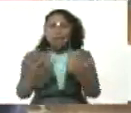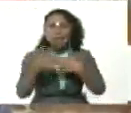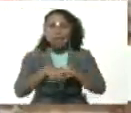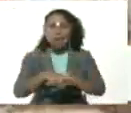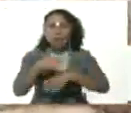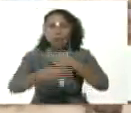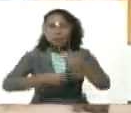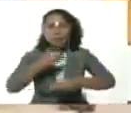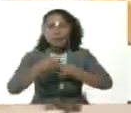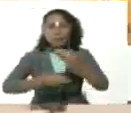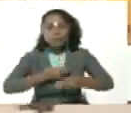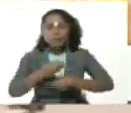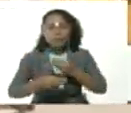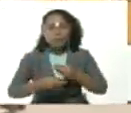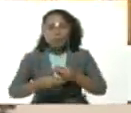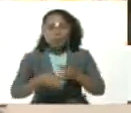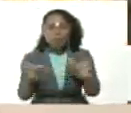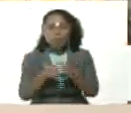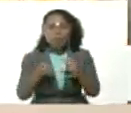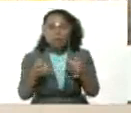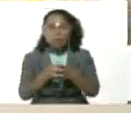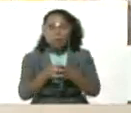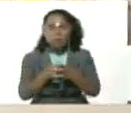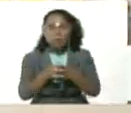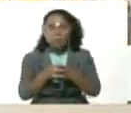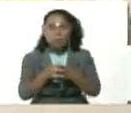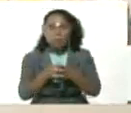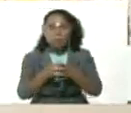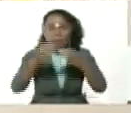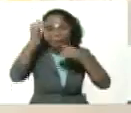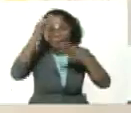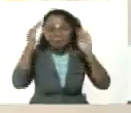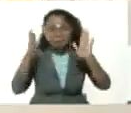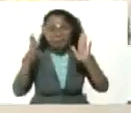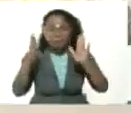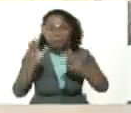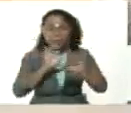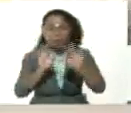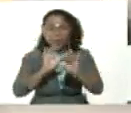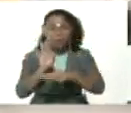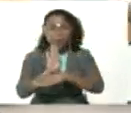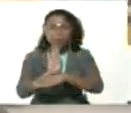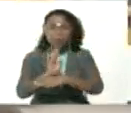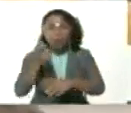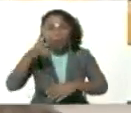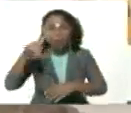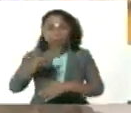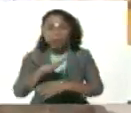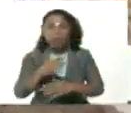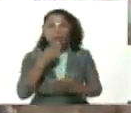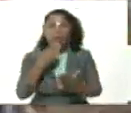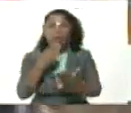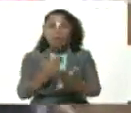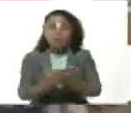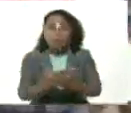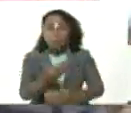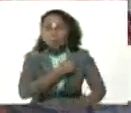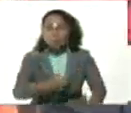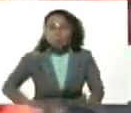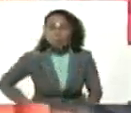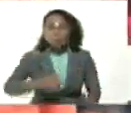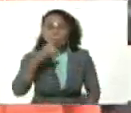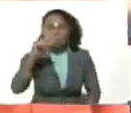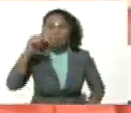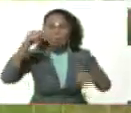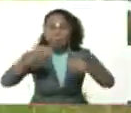integrado a todas las comisiones de atención y prevención para nuestro pueblo. Gracias al presidente Nicolás Maduro,